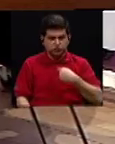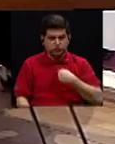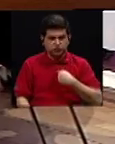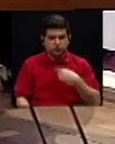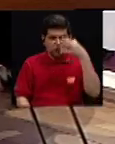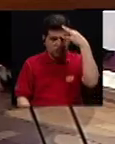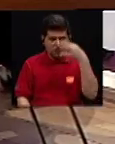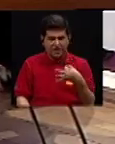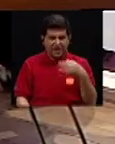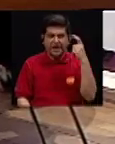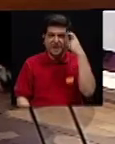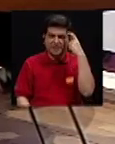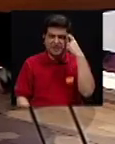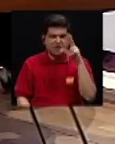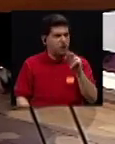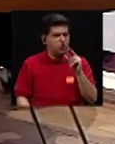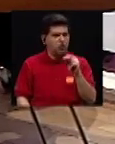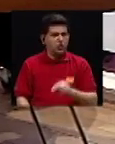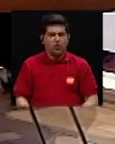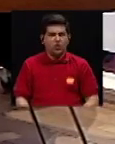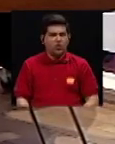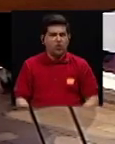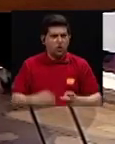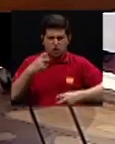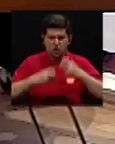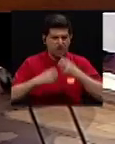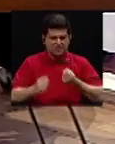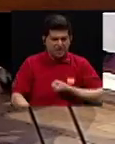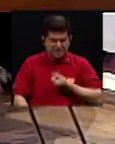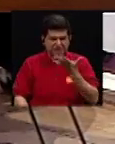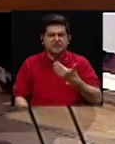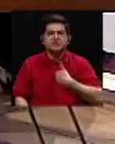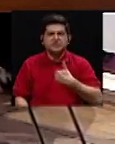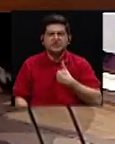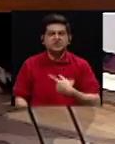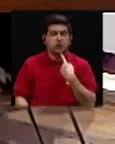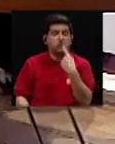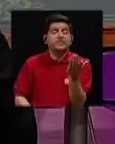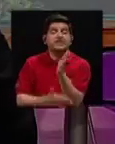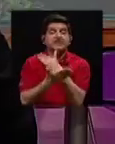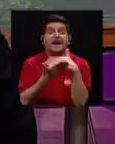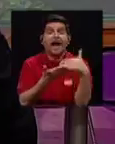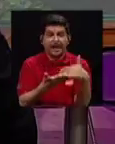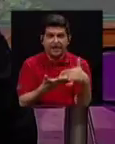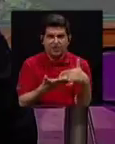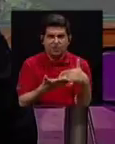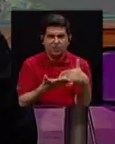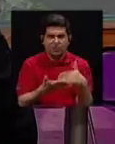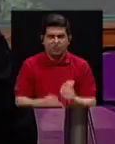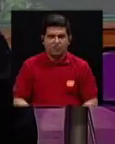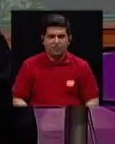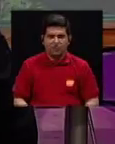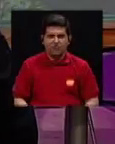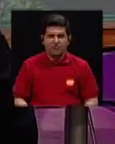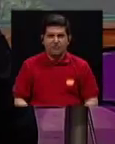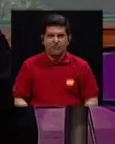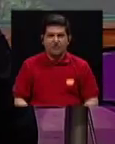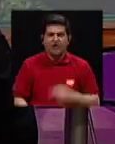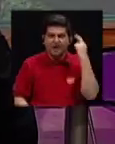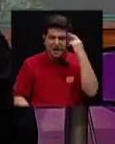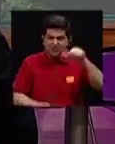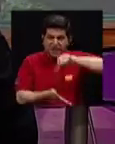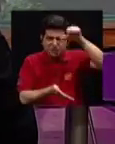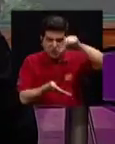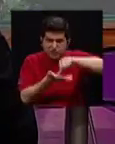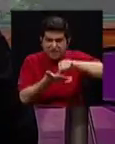ofrecen y yo me he inclinado por por pensar que no que esos crímenes Son son expresivos o sea dicen algo y